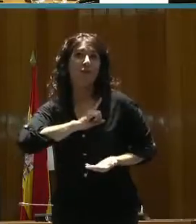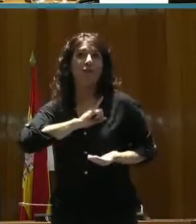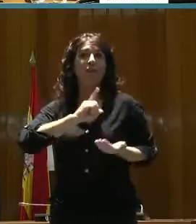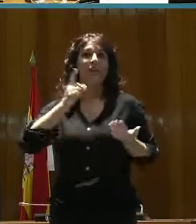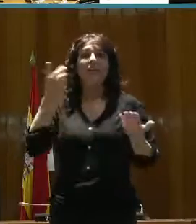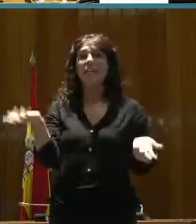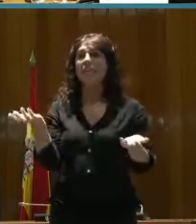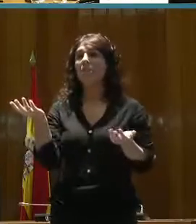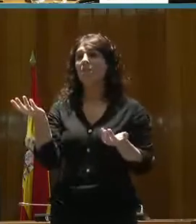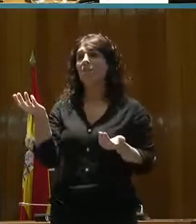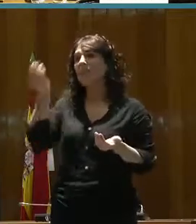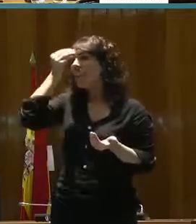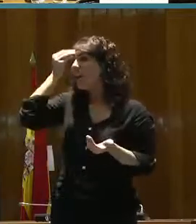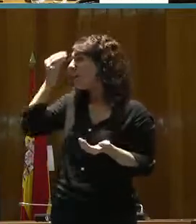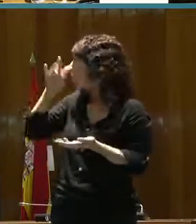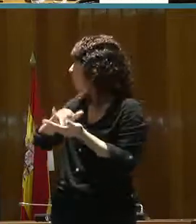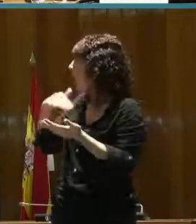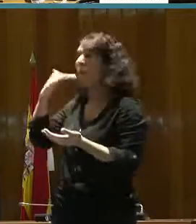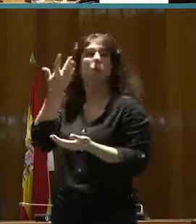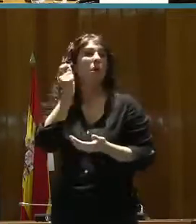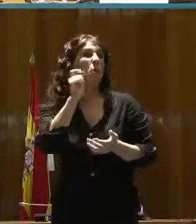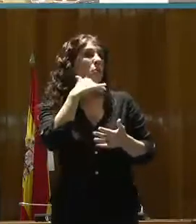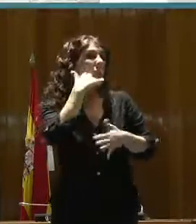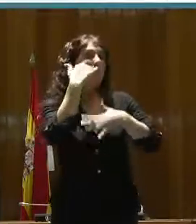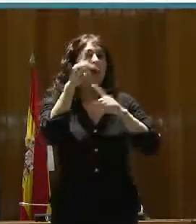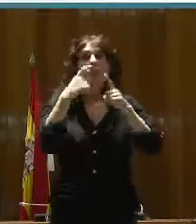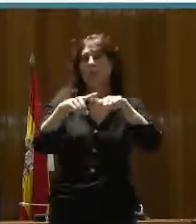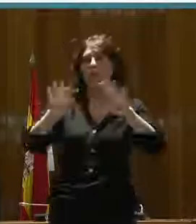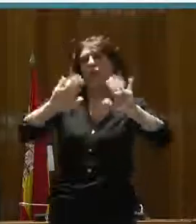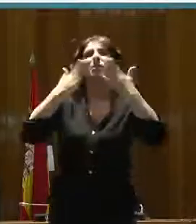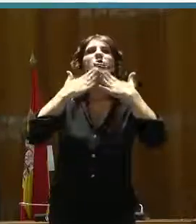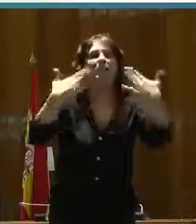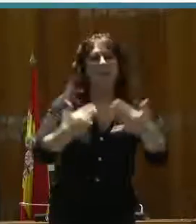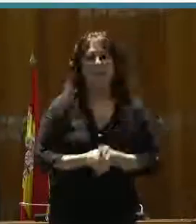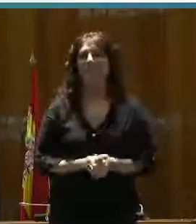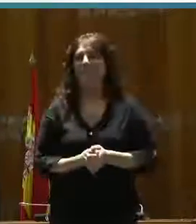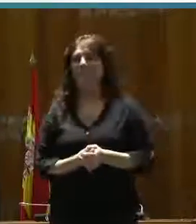creo que tenemos unos minutos para preguntas. Muchas gracias.